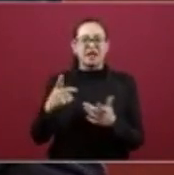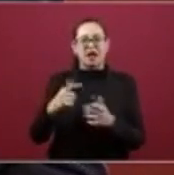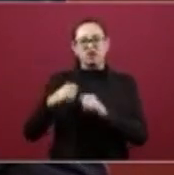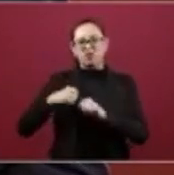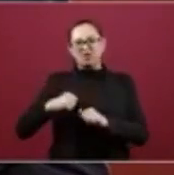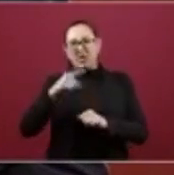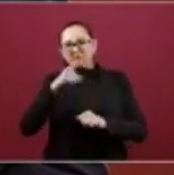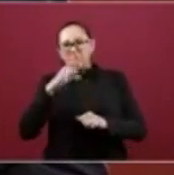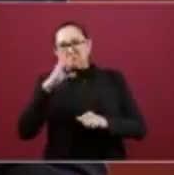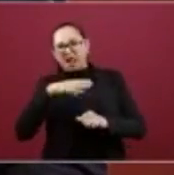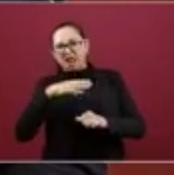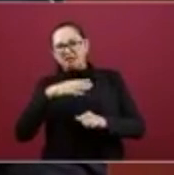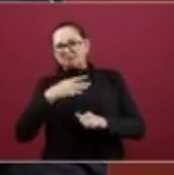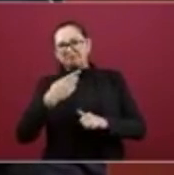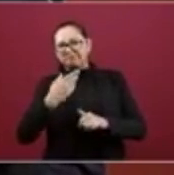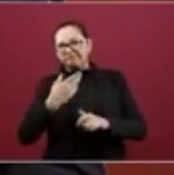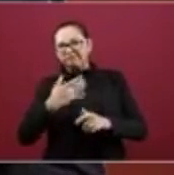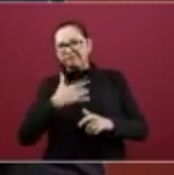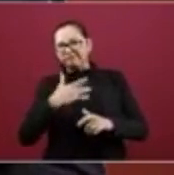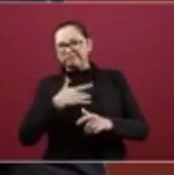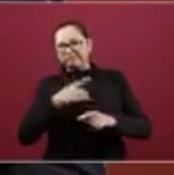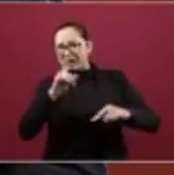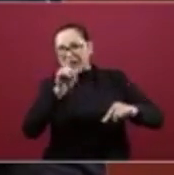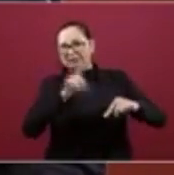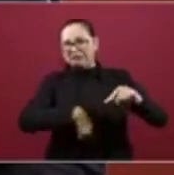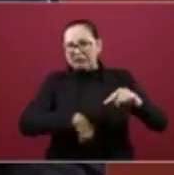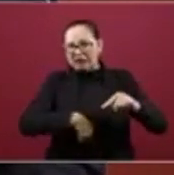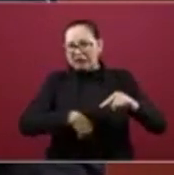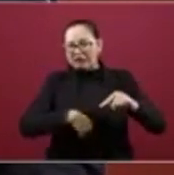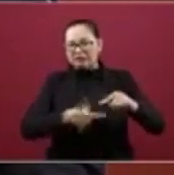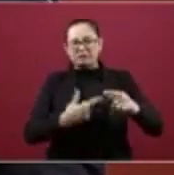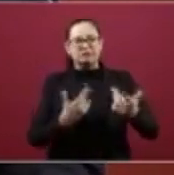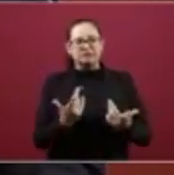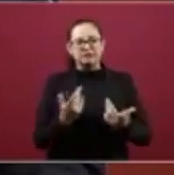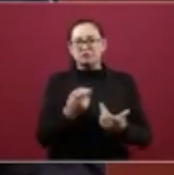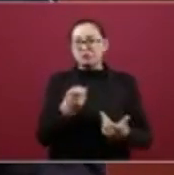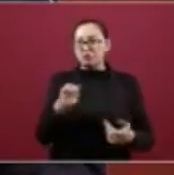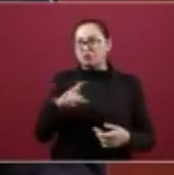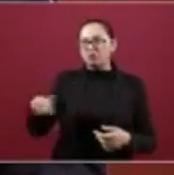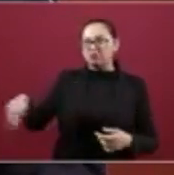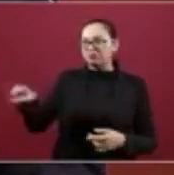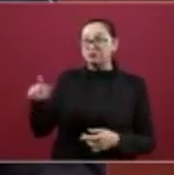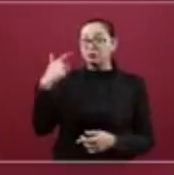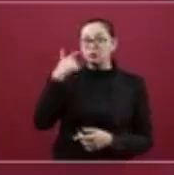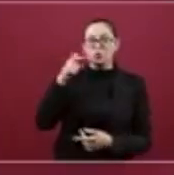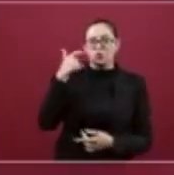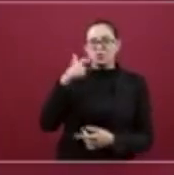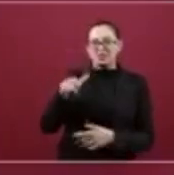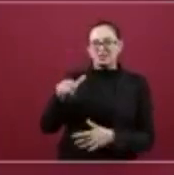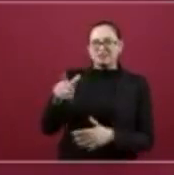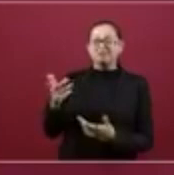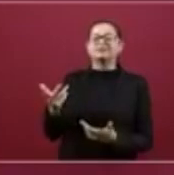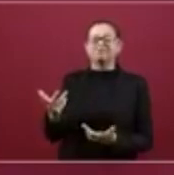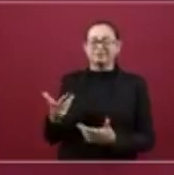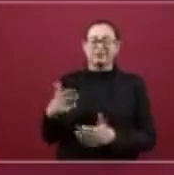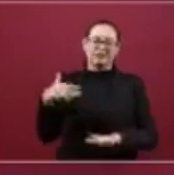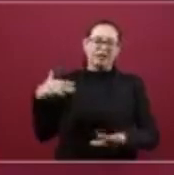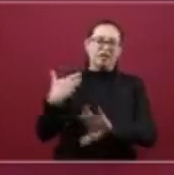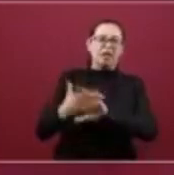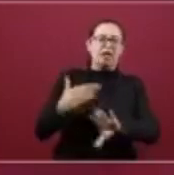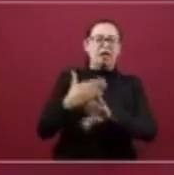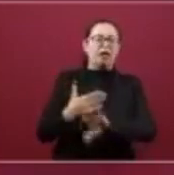mandato como práctica democrática, como